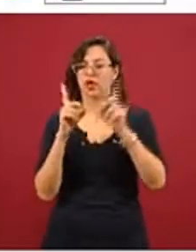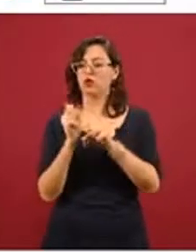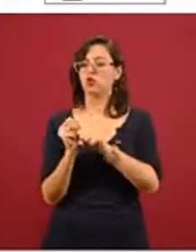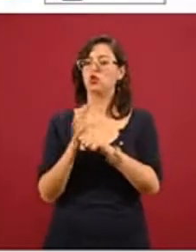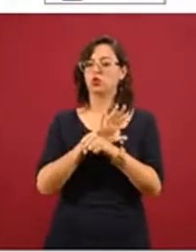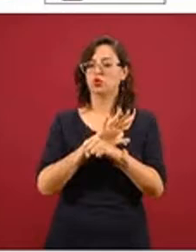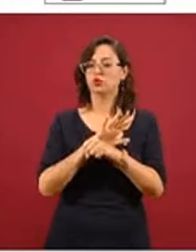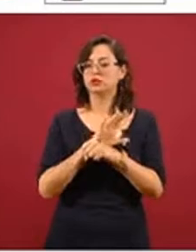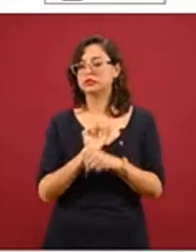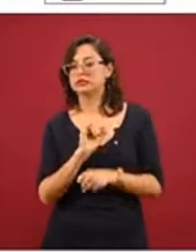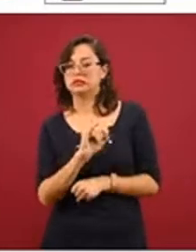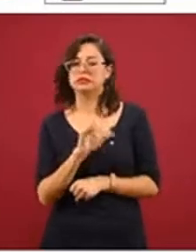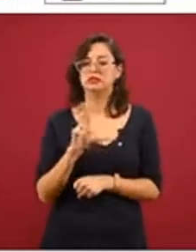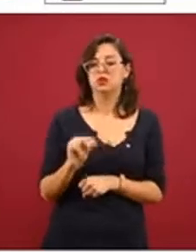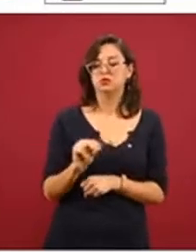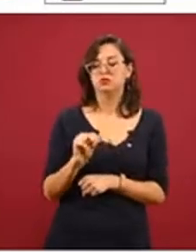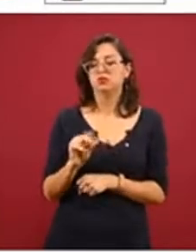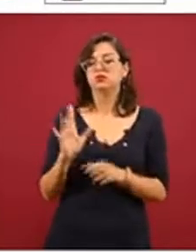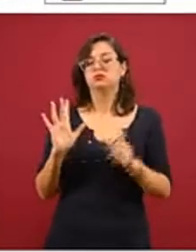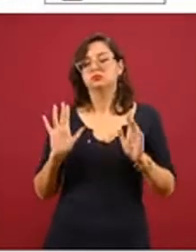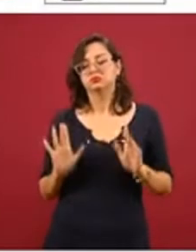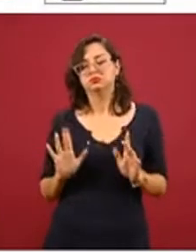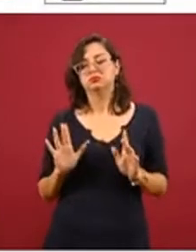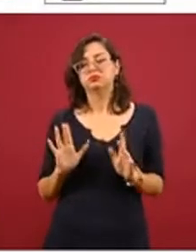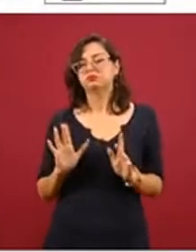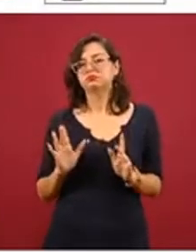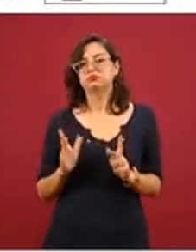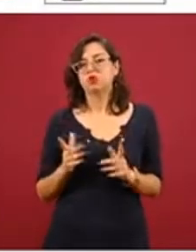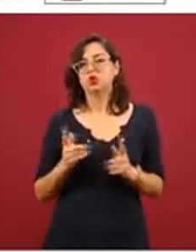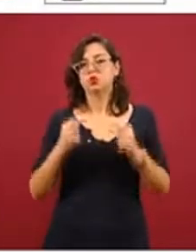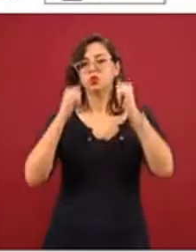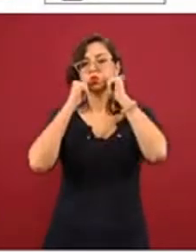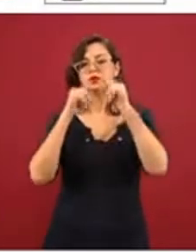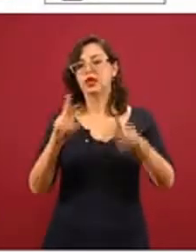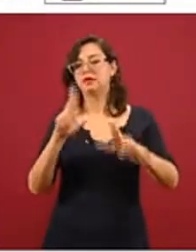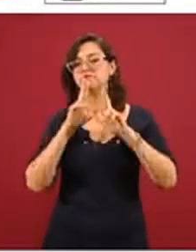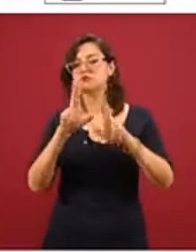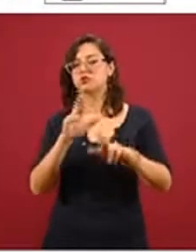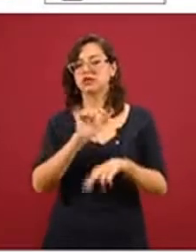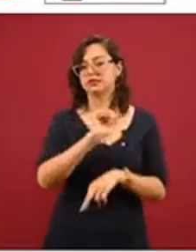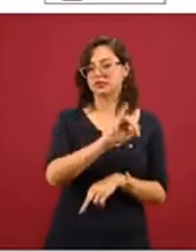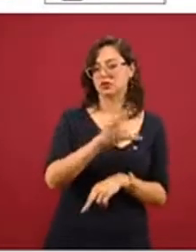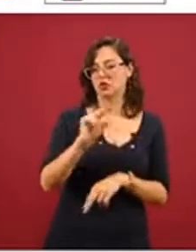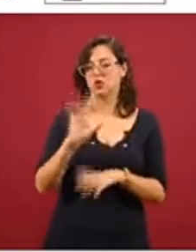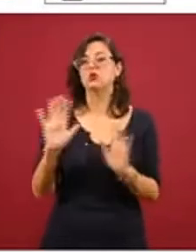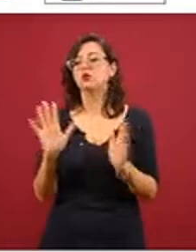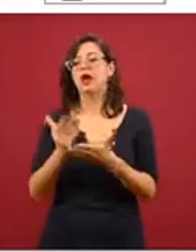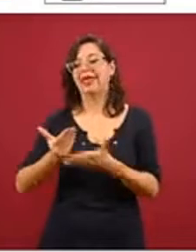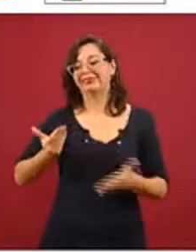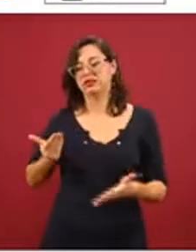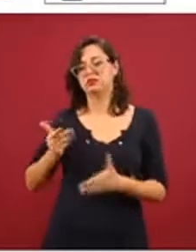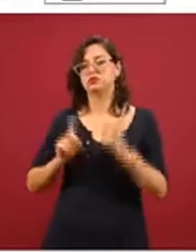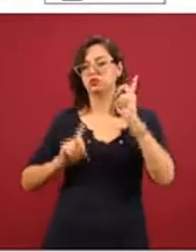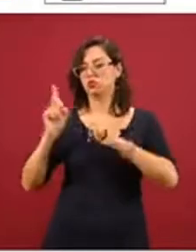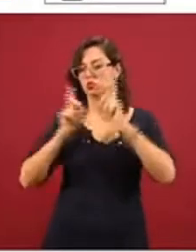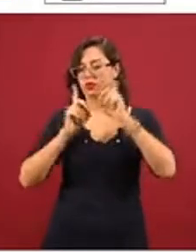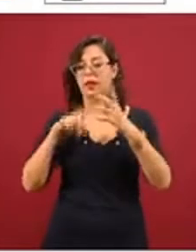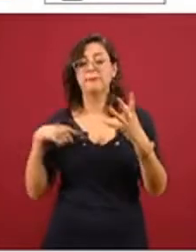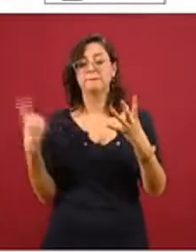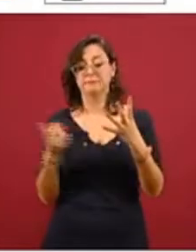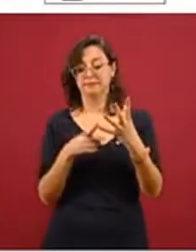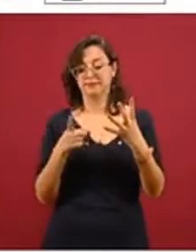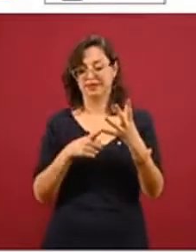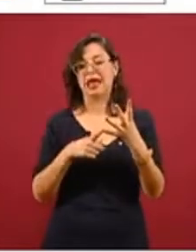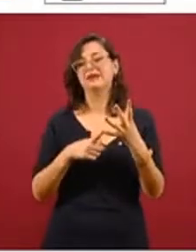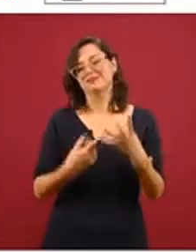coronavirus, independientemente de su resultado positivo o negativo, y finalmente